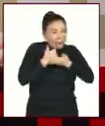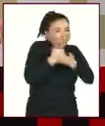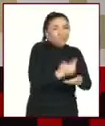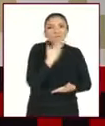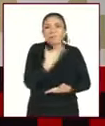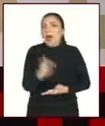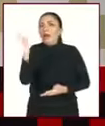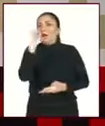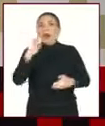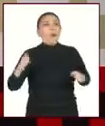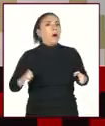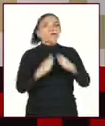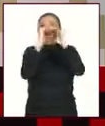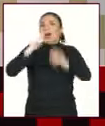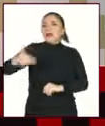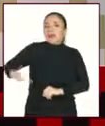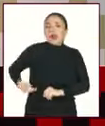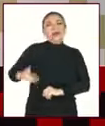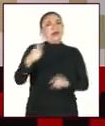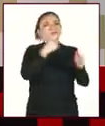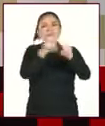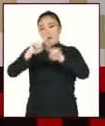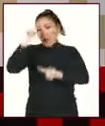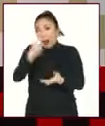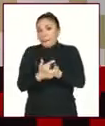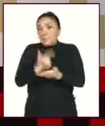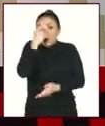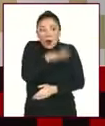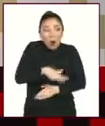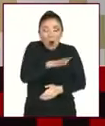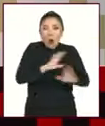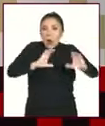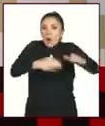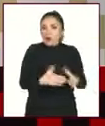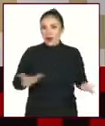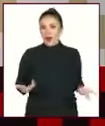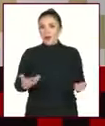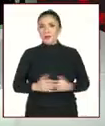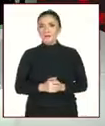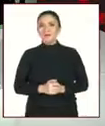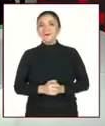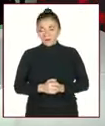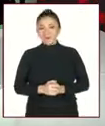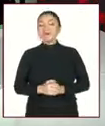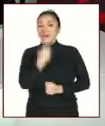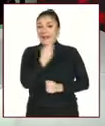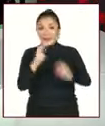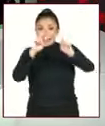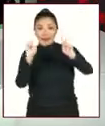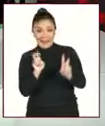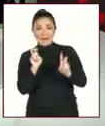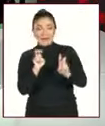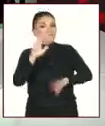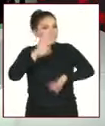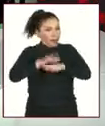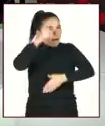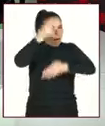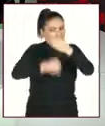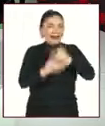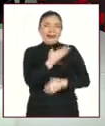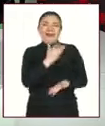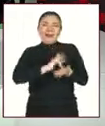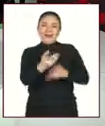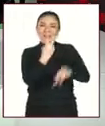accidente o emergencia que ponga en riesgo la integridad de la comunidad educativa. Para hablar acerca de este tema nos